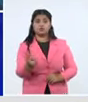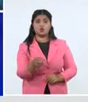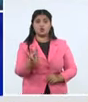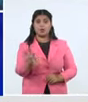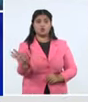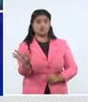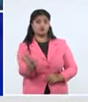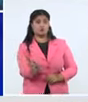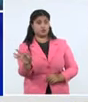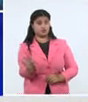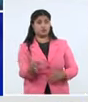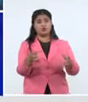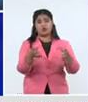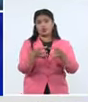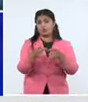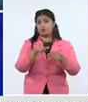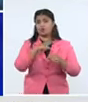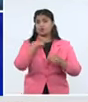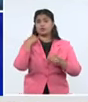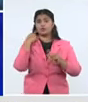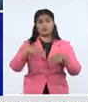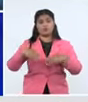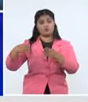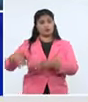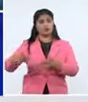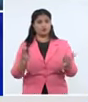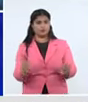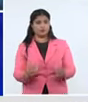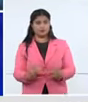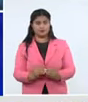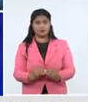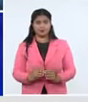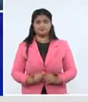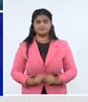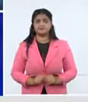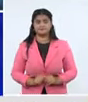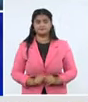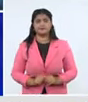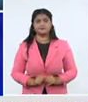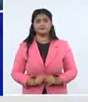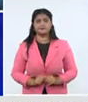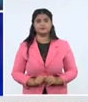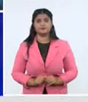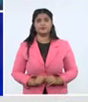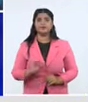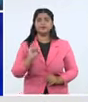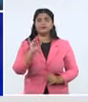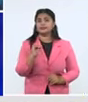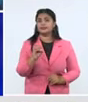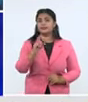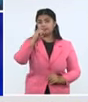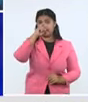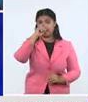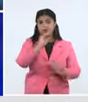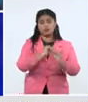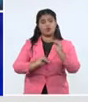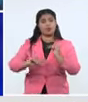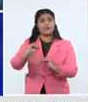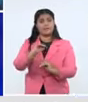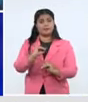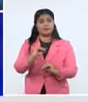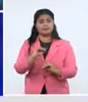22,2% de todos los fallecidos que estamos informando. Y de 70 años y más, se sigue quedando como el